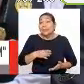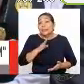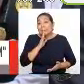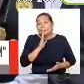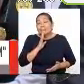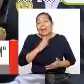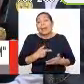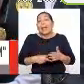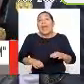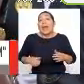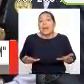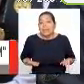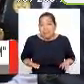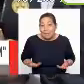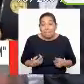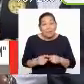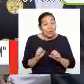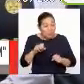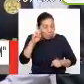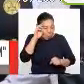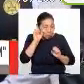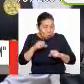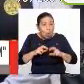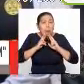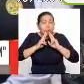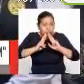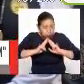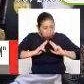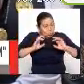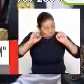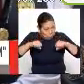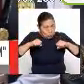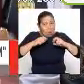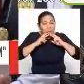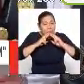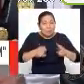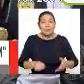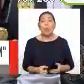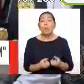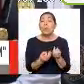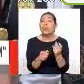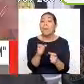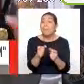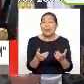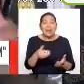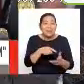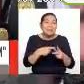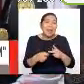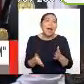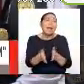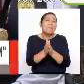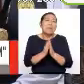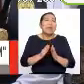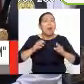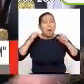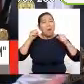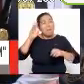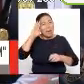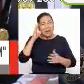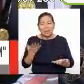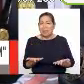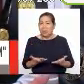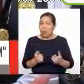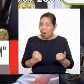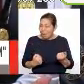los días. Pero mi policía responde a las expectativas. Mucha gente sale y pide que salga las Fuerzas Armadas. Nos